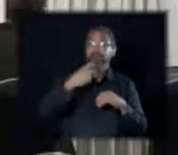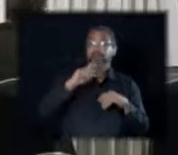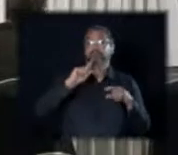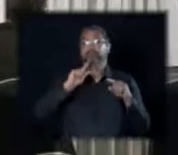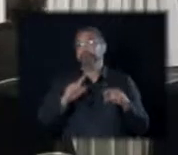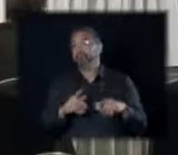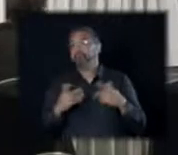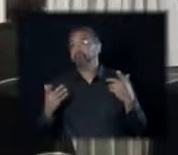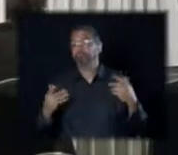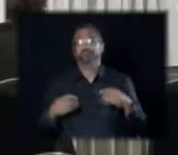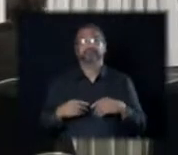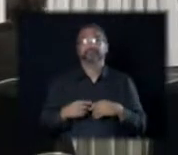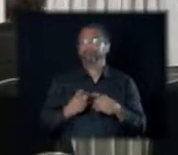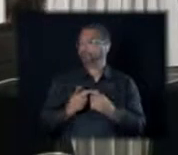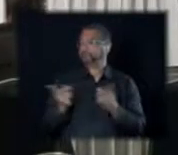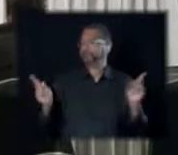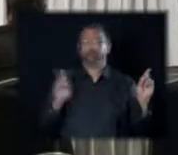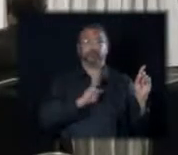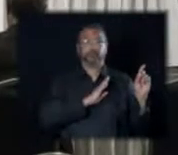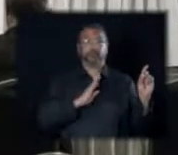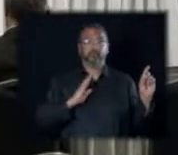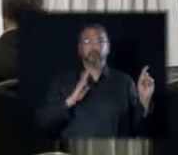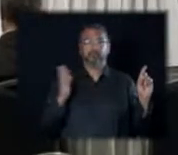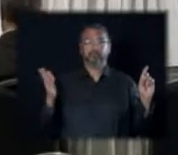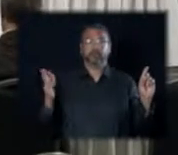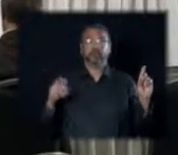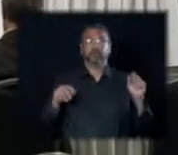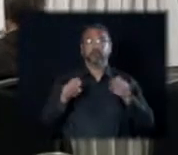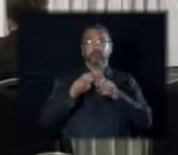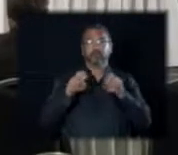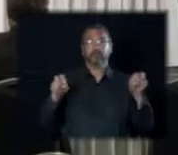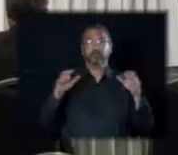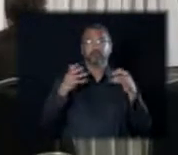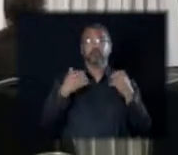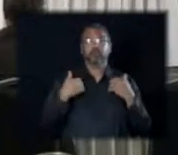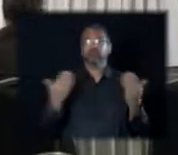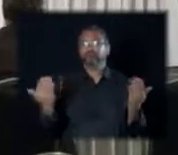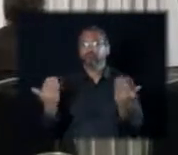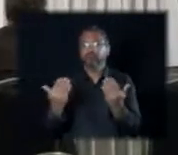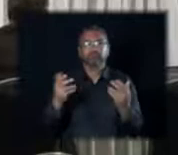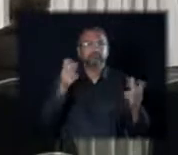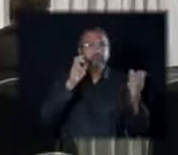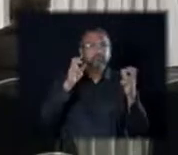o si pueden entrar directamente en ello. Estamos aquí para